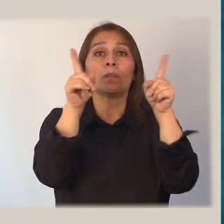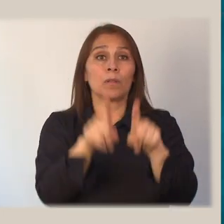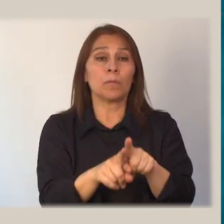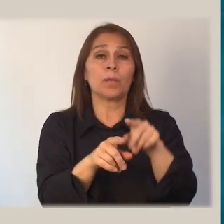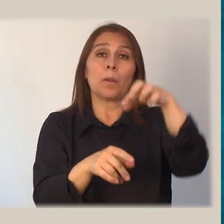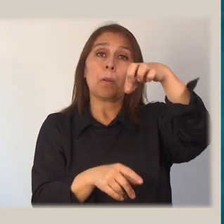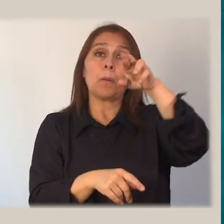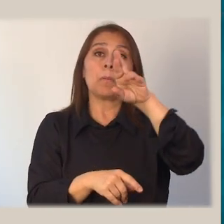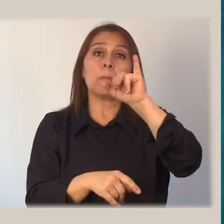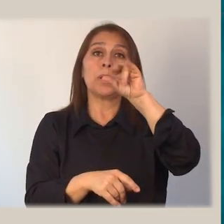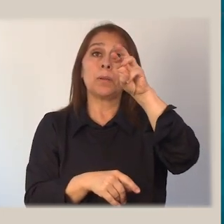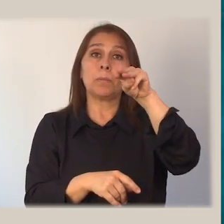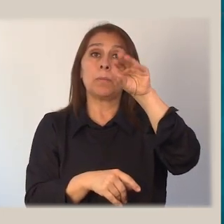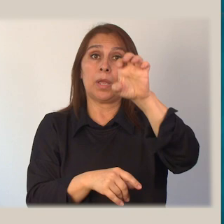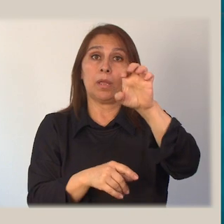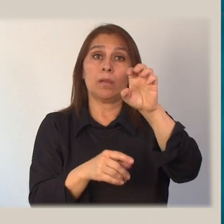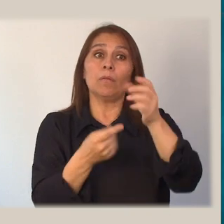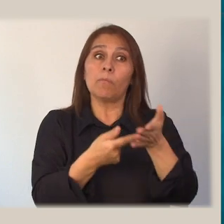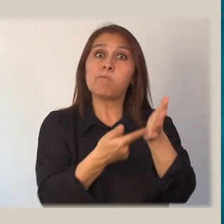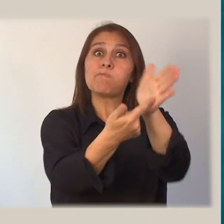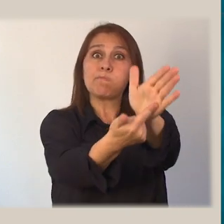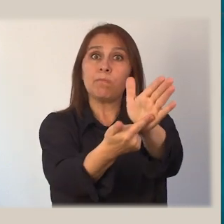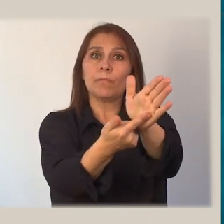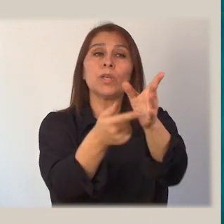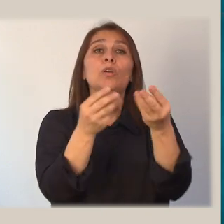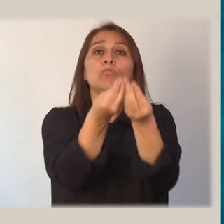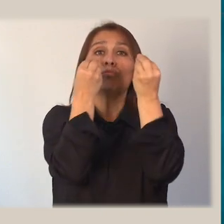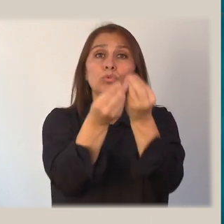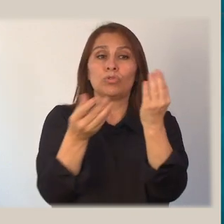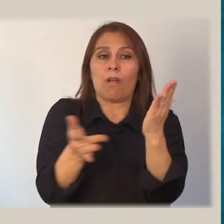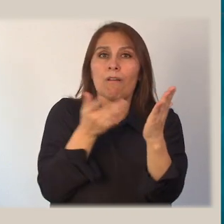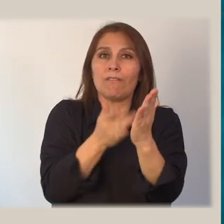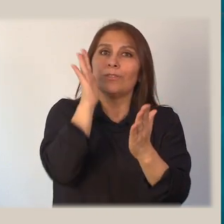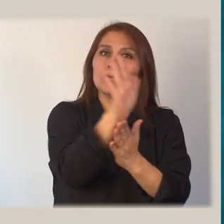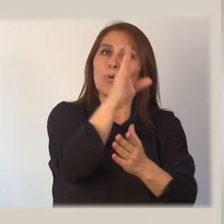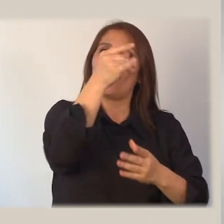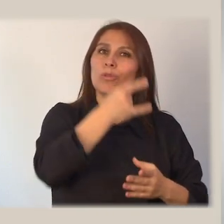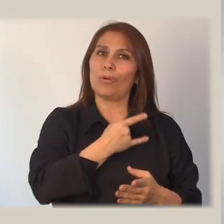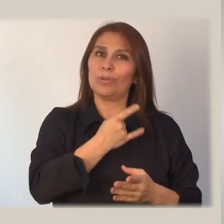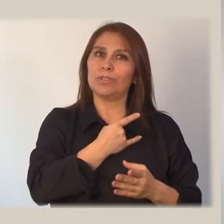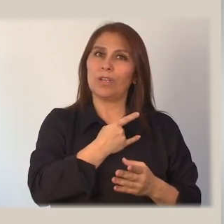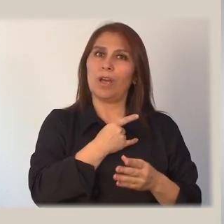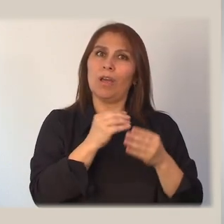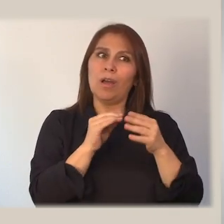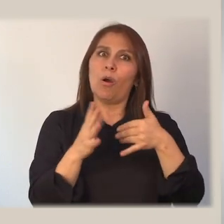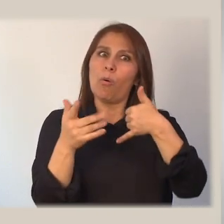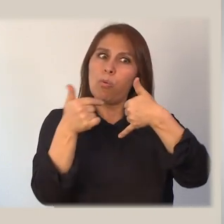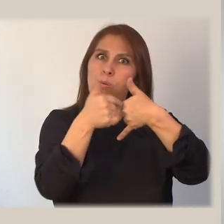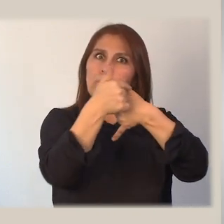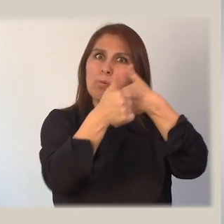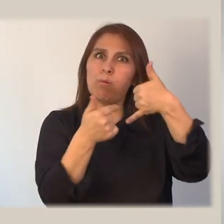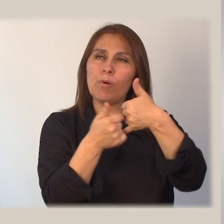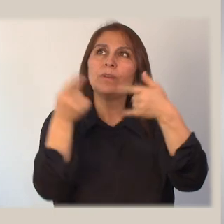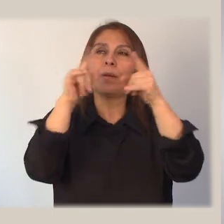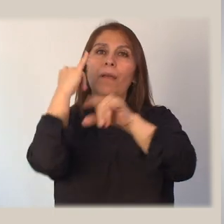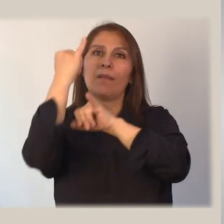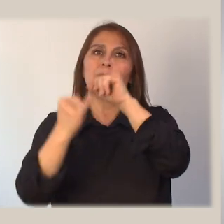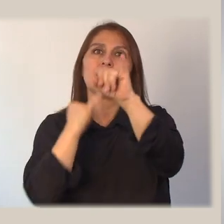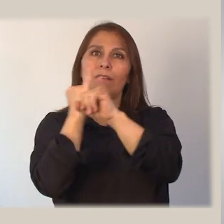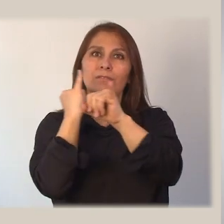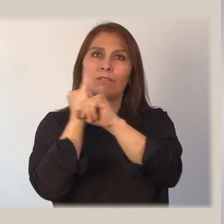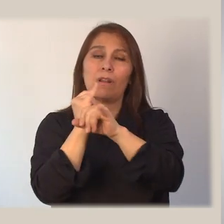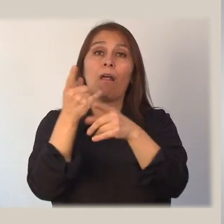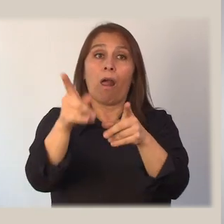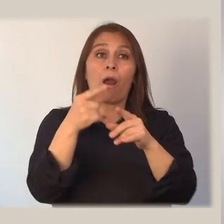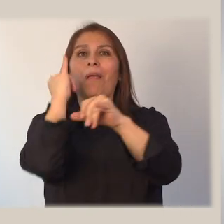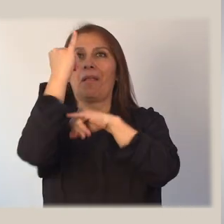en funcionamiento la plataforma de investigación para maestros y estudiantes, PRIME, y varias revistas de la universidad fueron incluidas en índices de